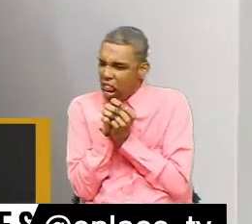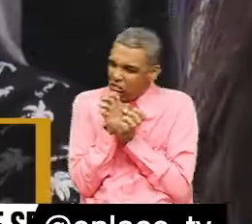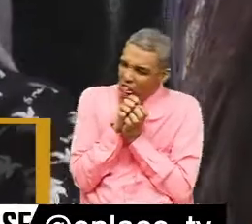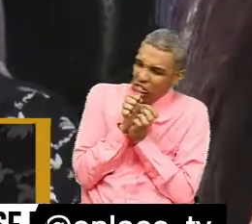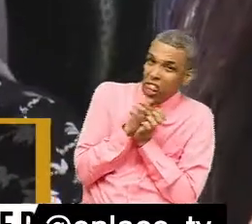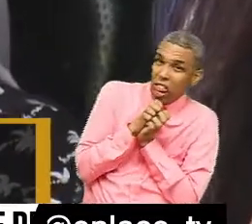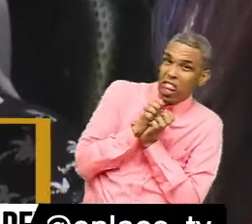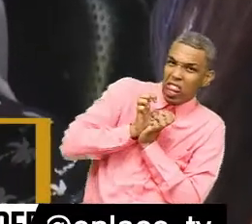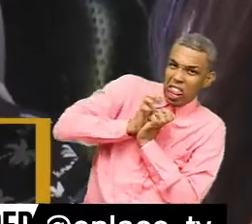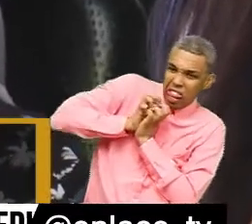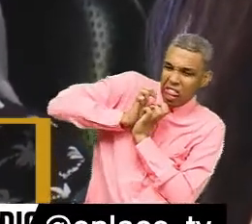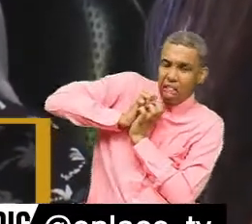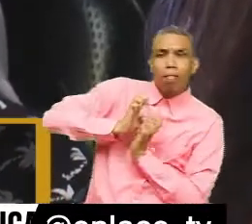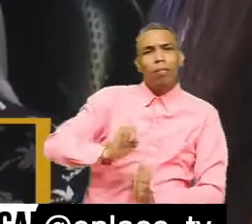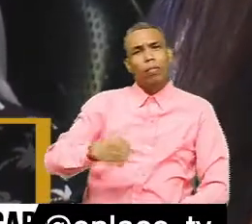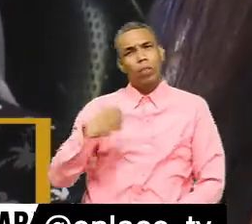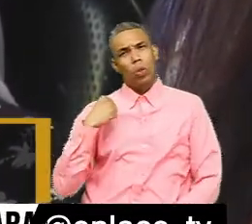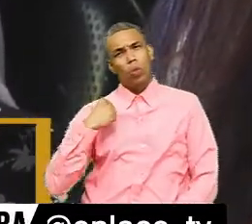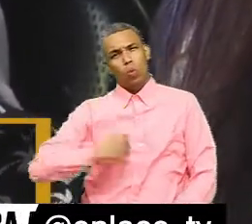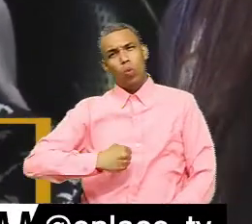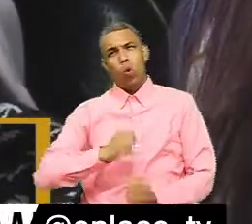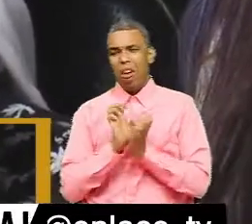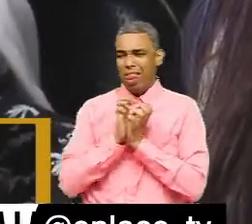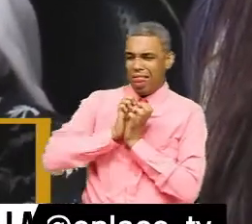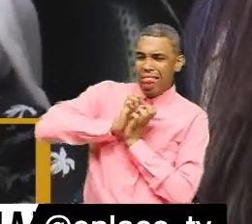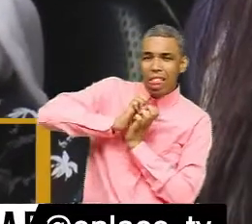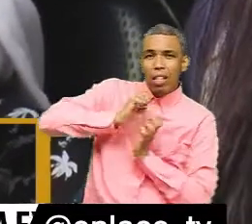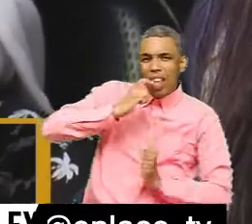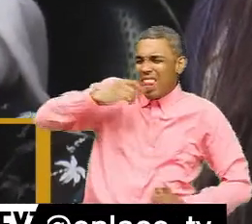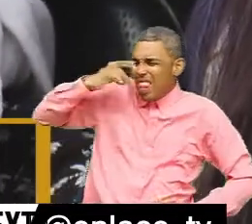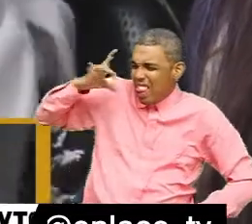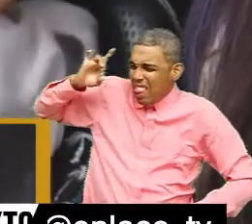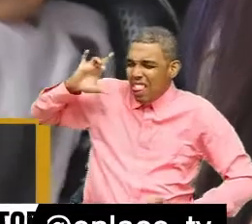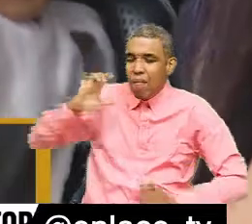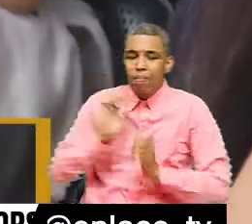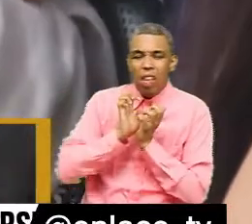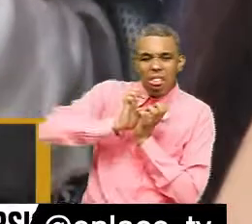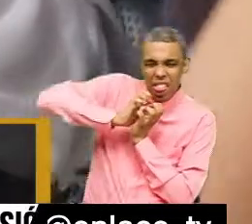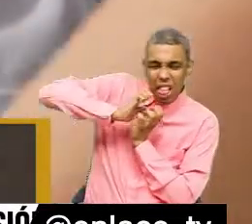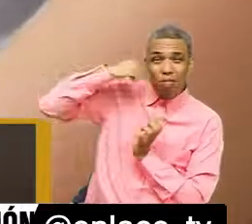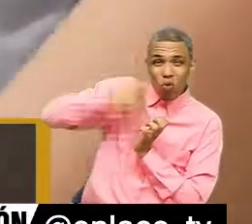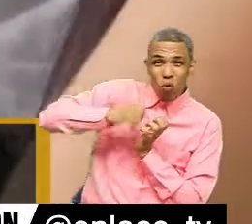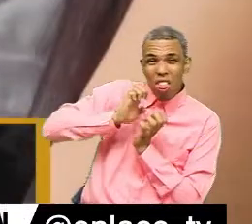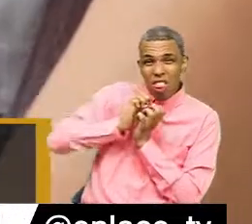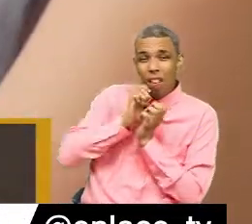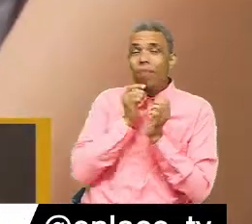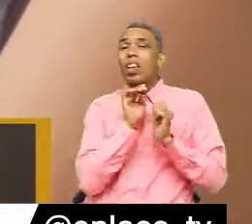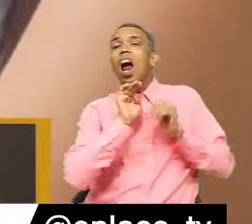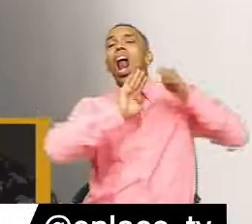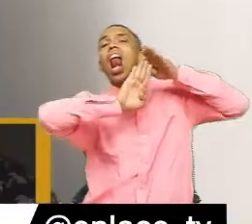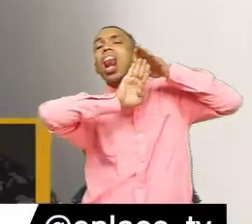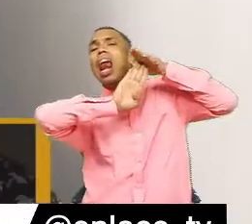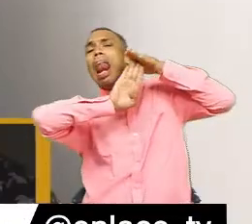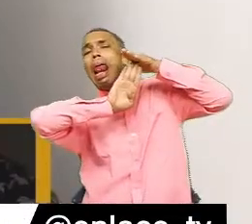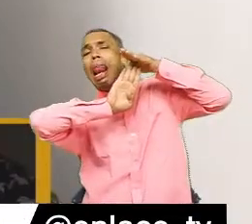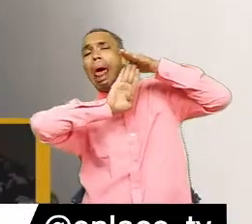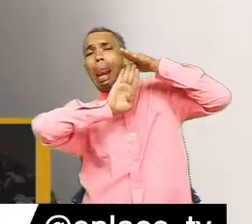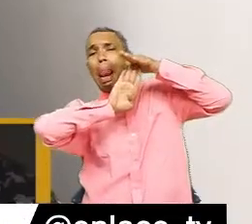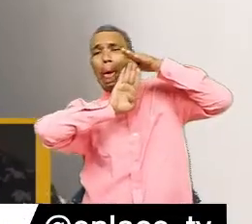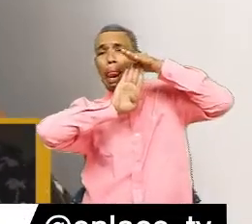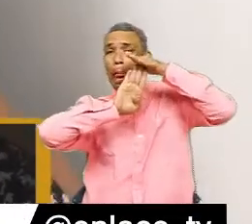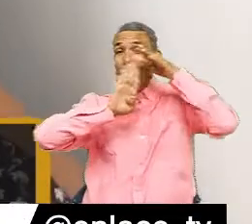imágenes en las cuales se ve que se mutiló un pedazo de lengua. De un año para acá aproximadamente,